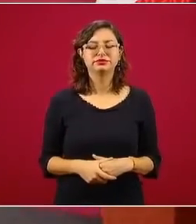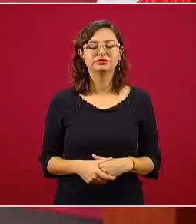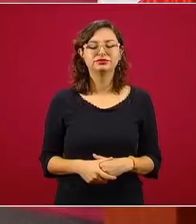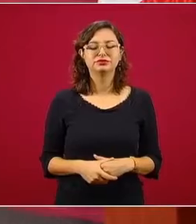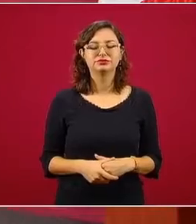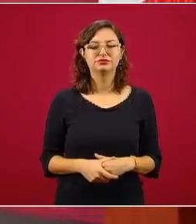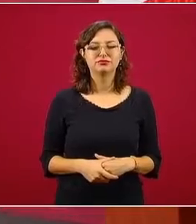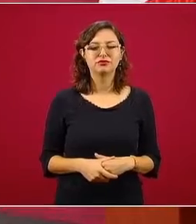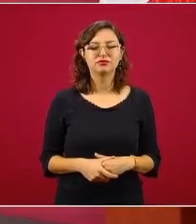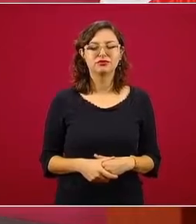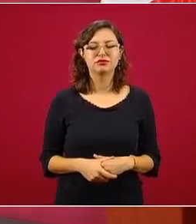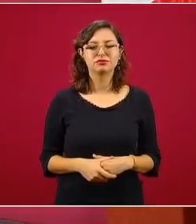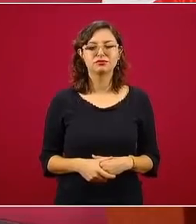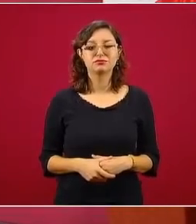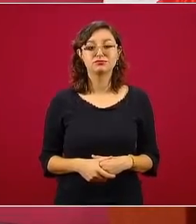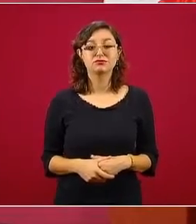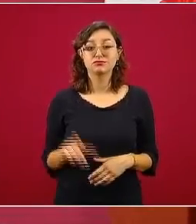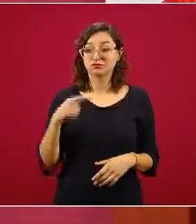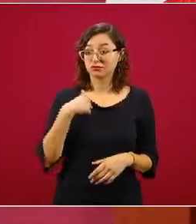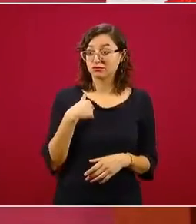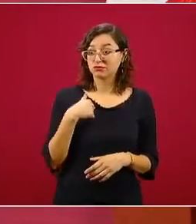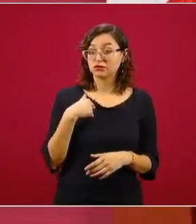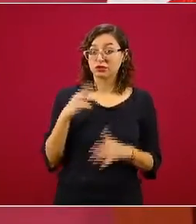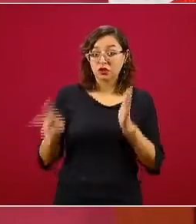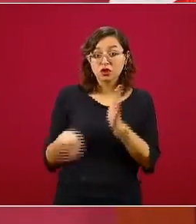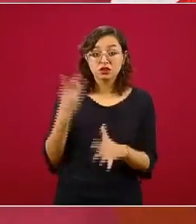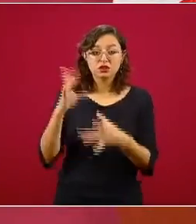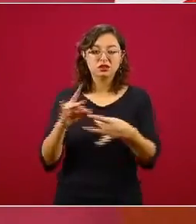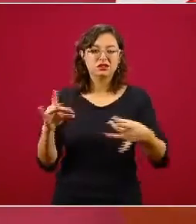No voy a insistir en eso.